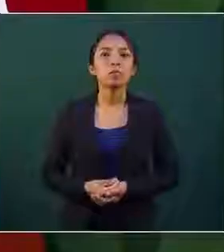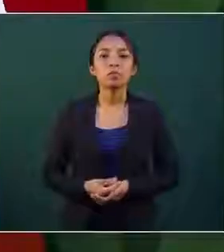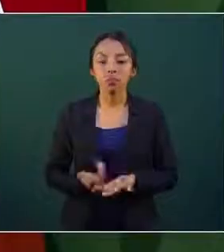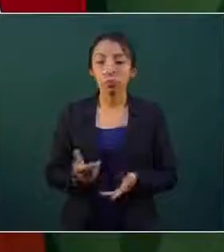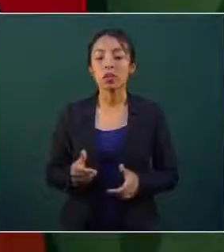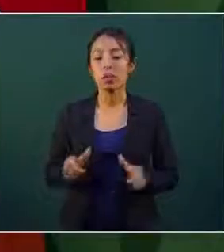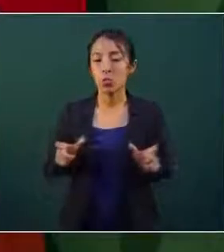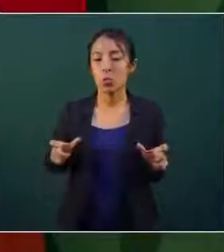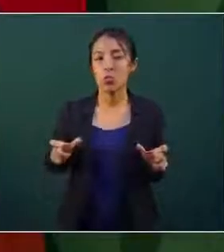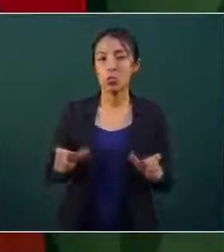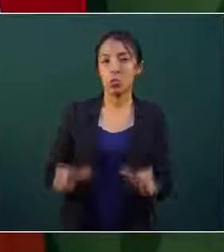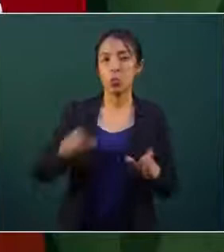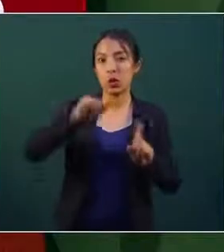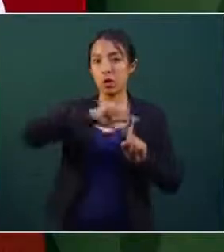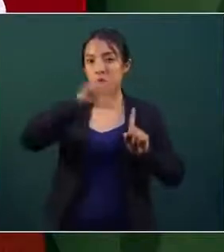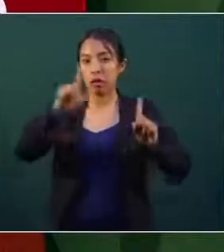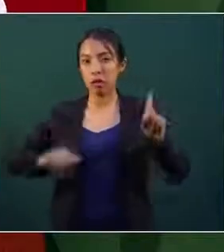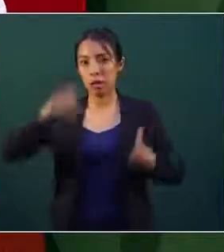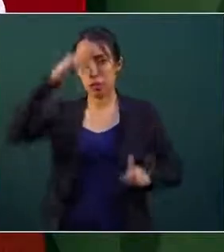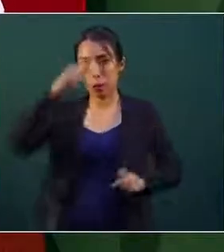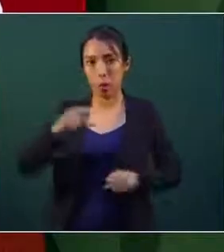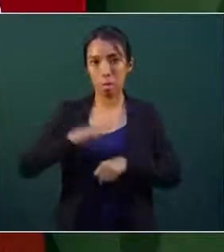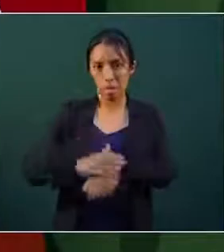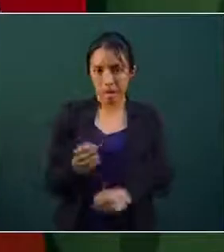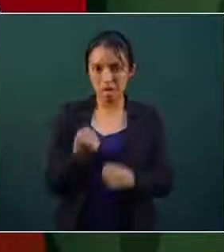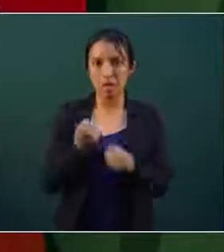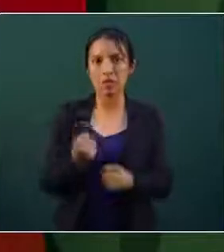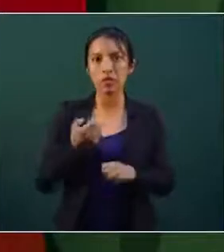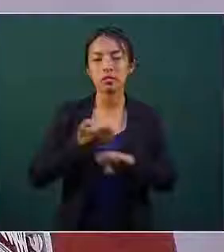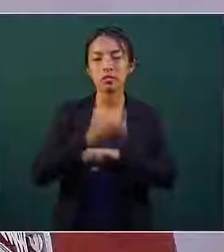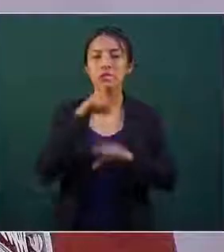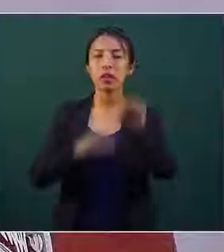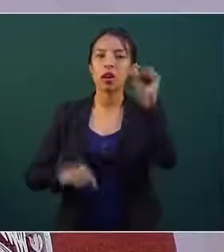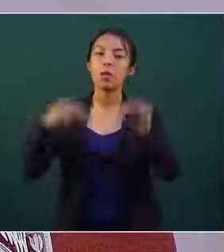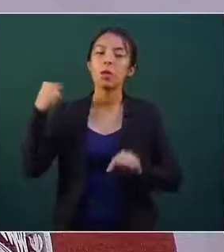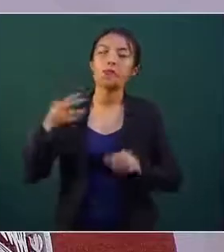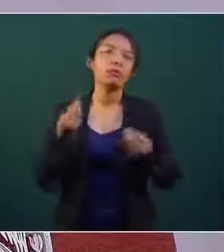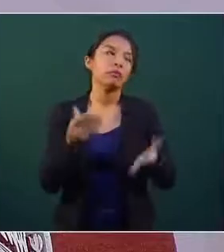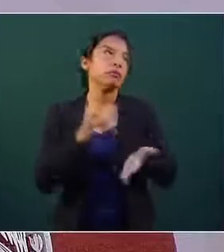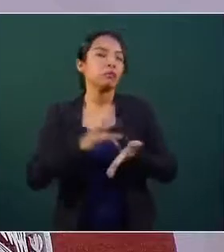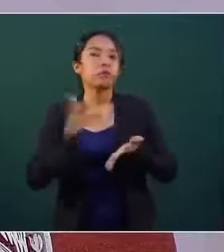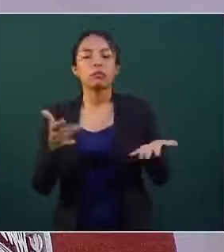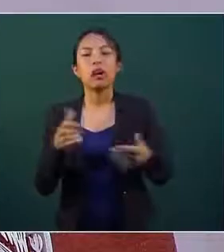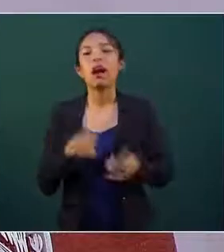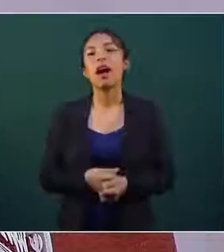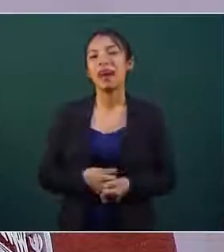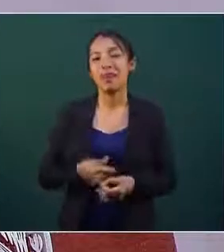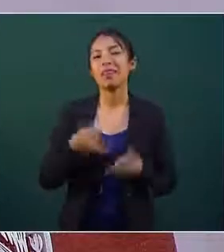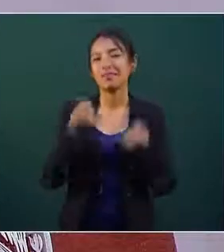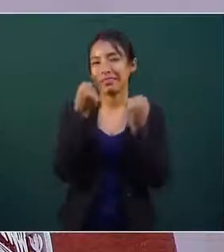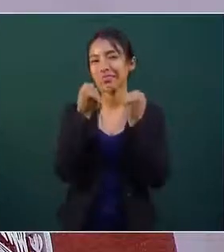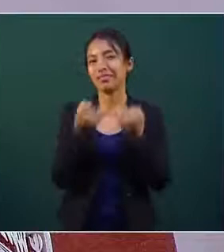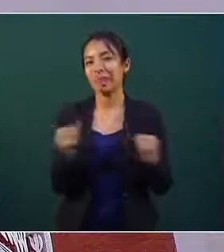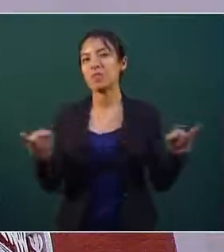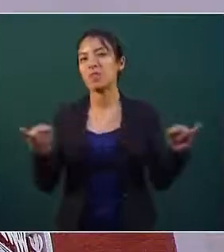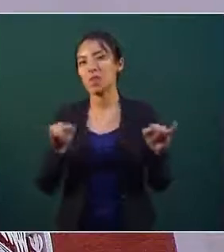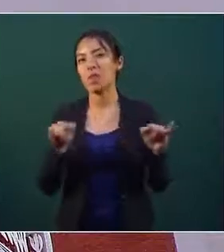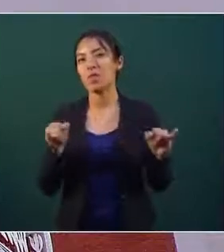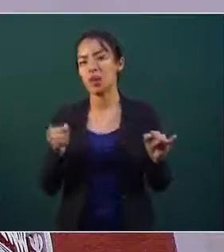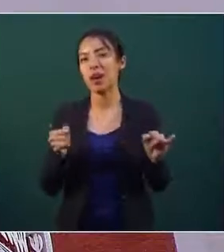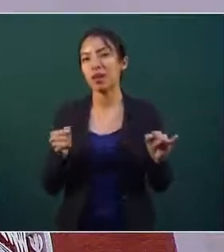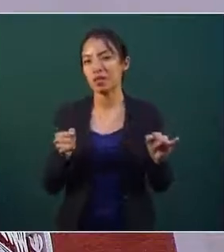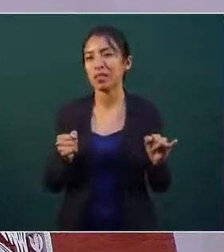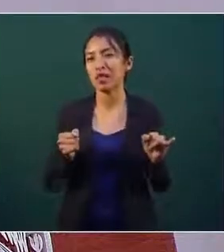la Guardia Nacional se esté reforzando aquí en Veracruz y la inauguración de estos cuarteles